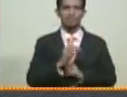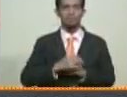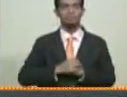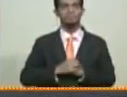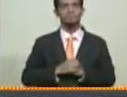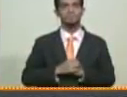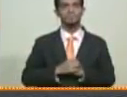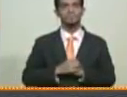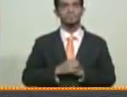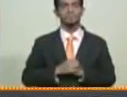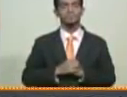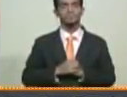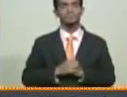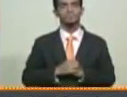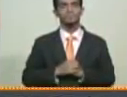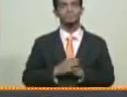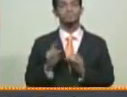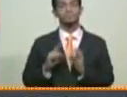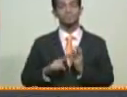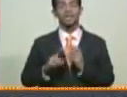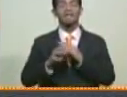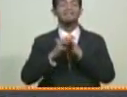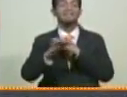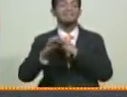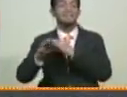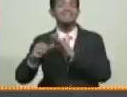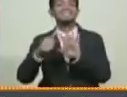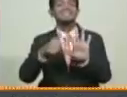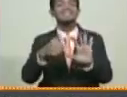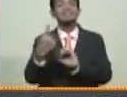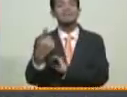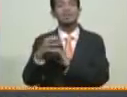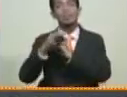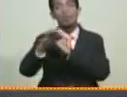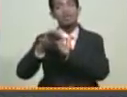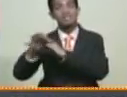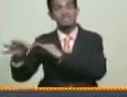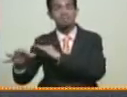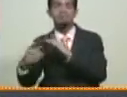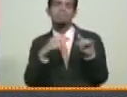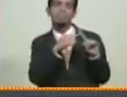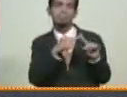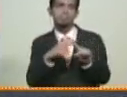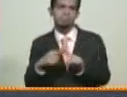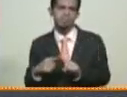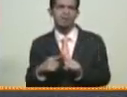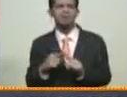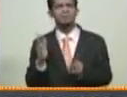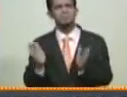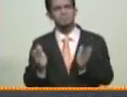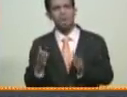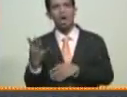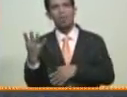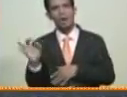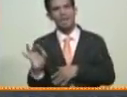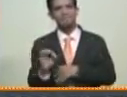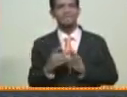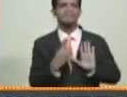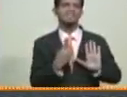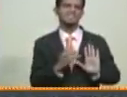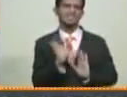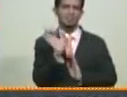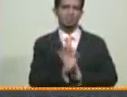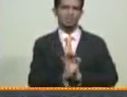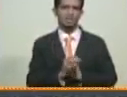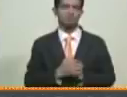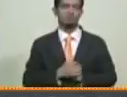En 61 municipios tuvo entre el 40 y el 50% de la votación. Partido Socialista Unido de Venezuela,